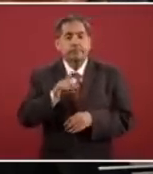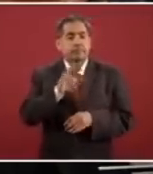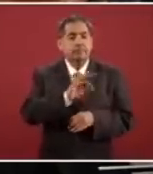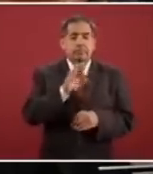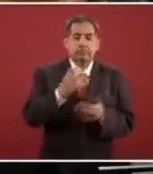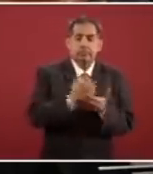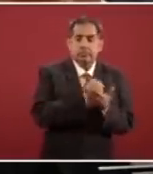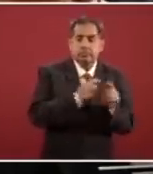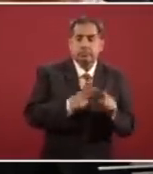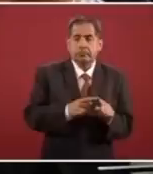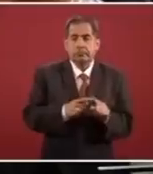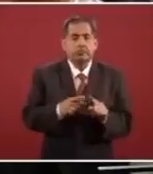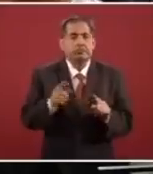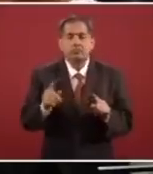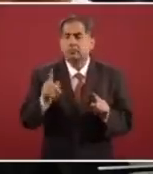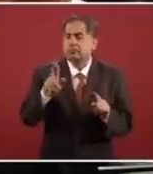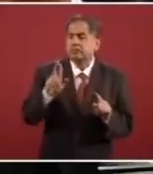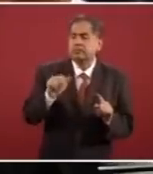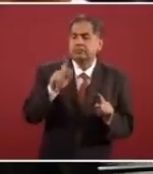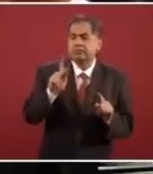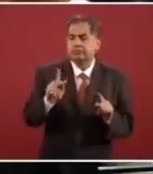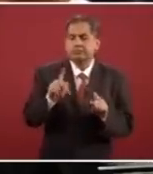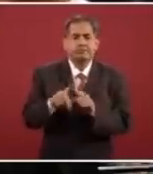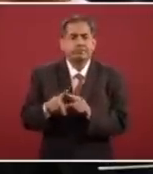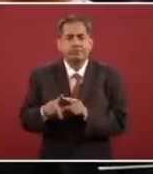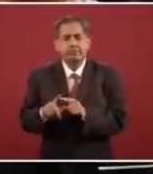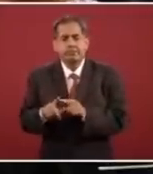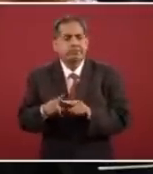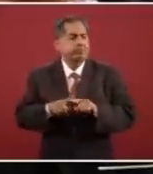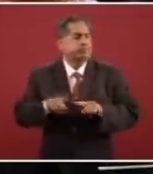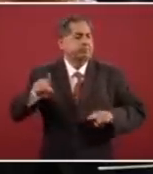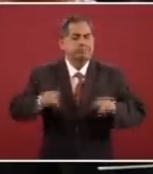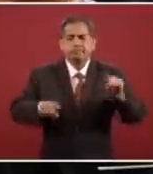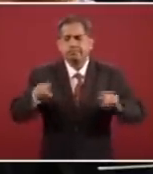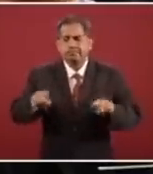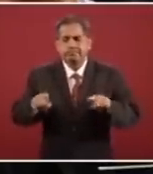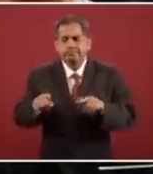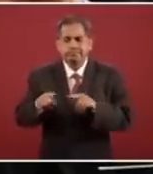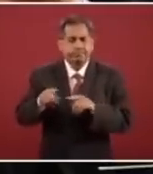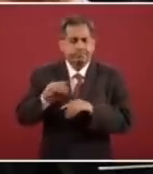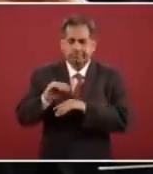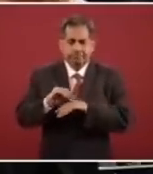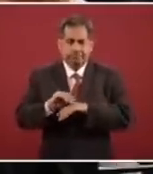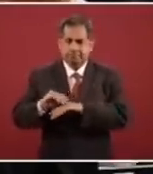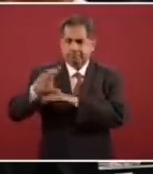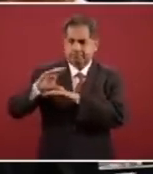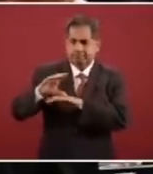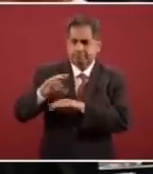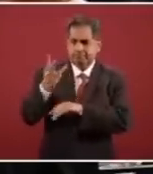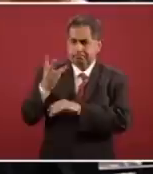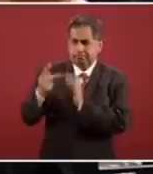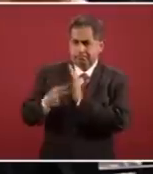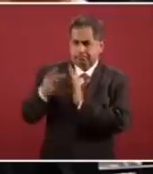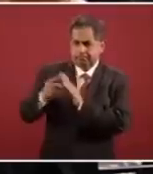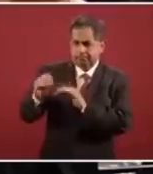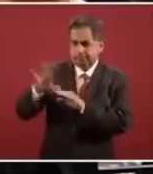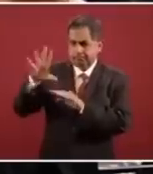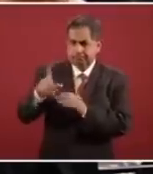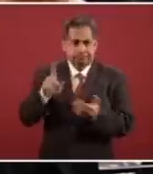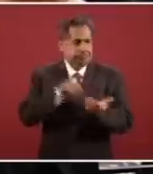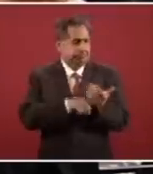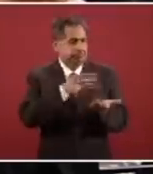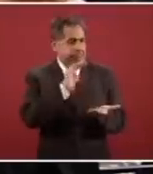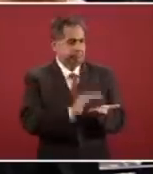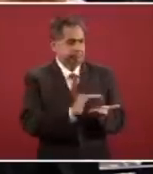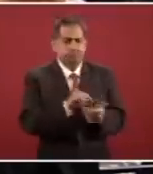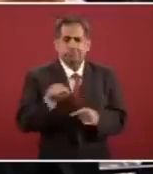el spread, denominado spread, diferencia entre la tasa activa y la pasiva, es mayor hasta 3 veces que en muchos lugares en el resto